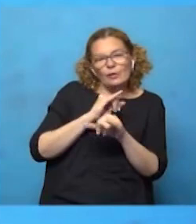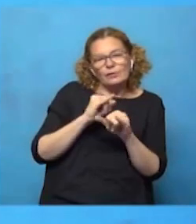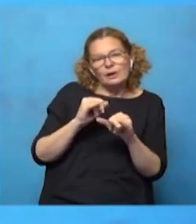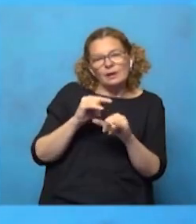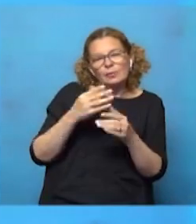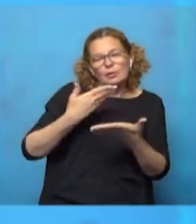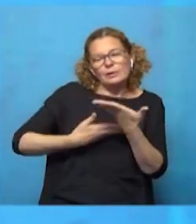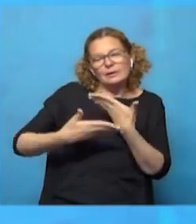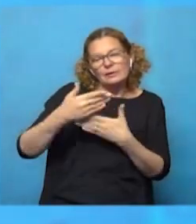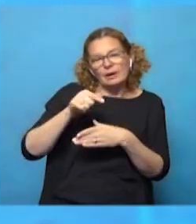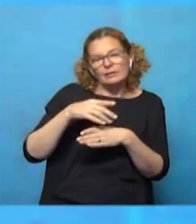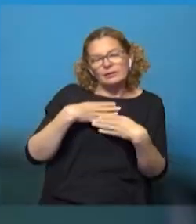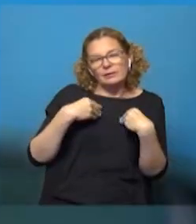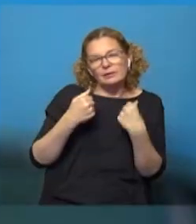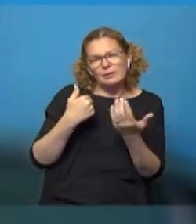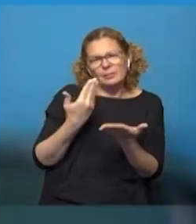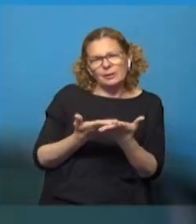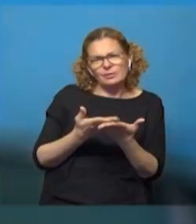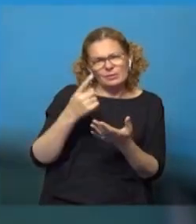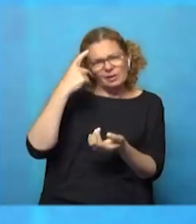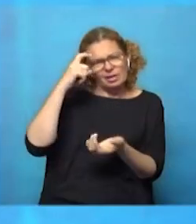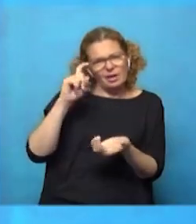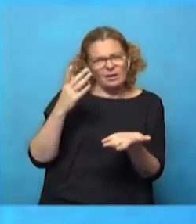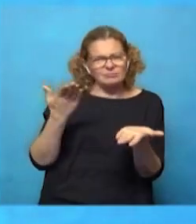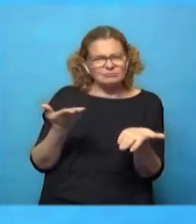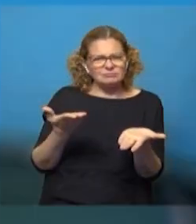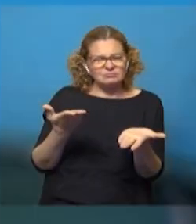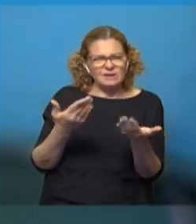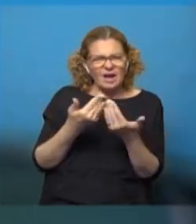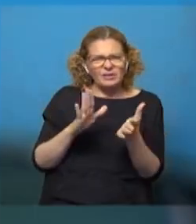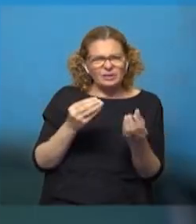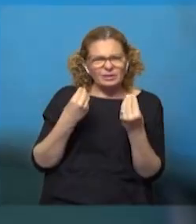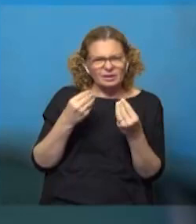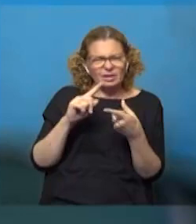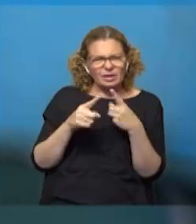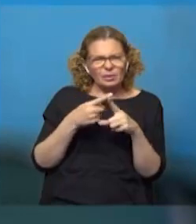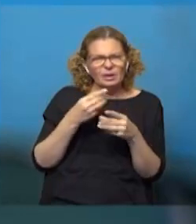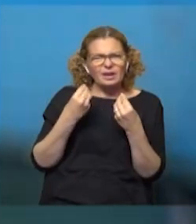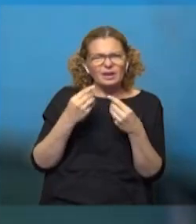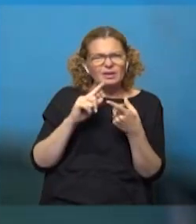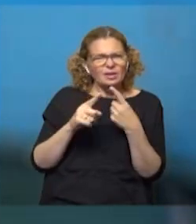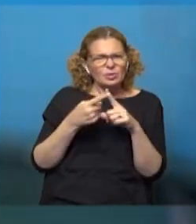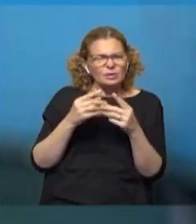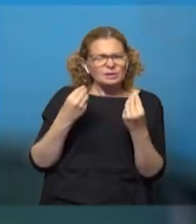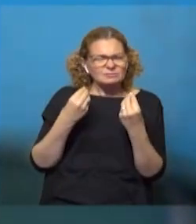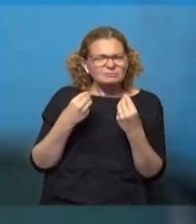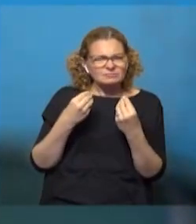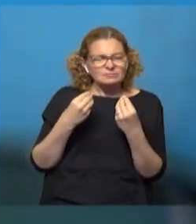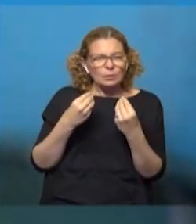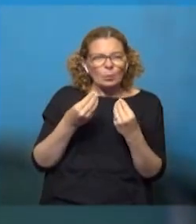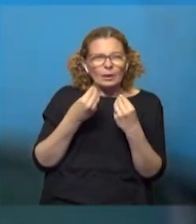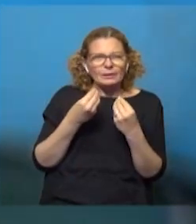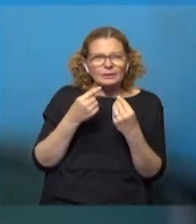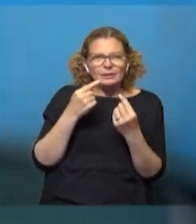y que pueda haber un intercambio en ese sentido no se planteó qué idea abiertos A qué discusión que hay que discutir Cuál es el